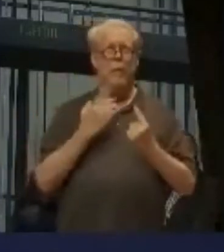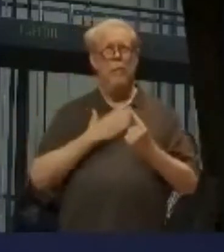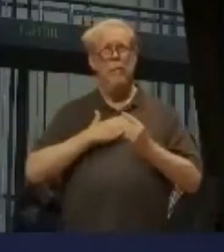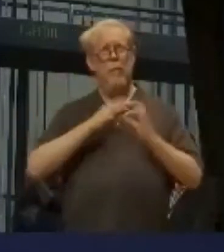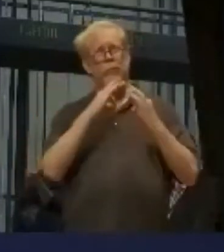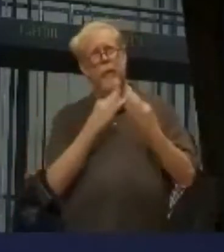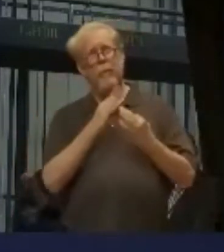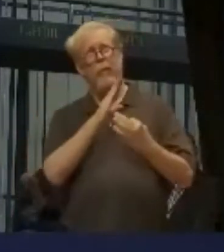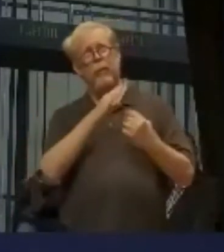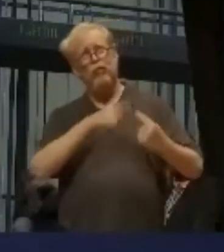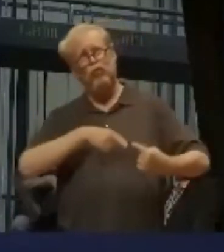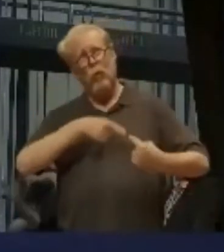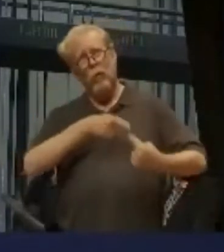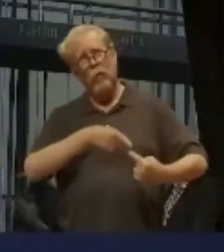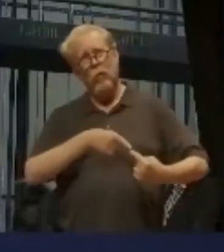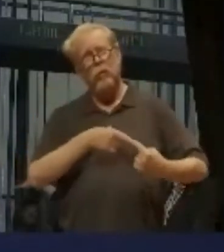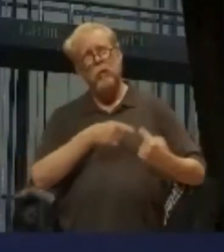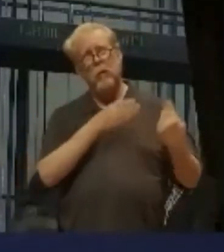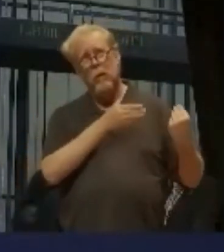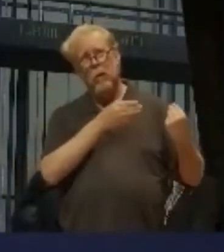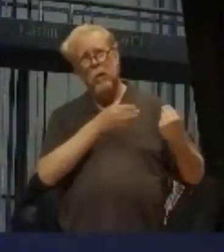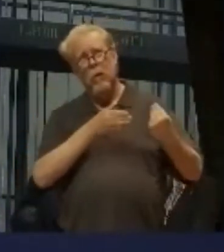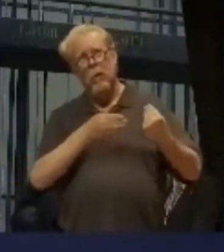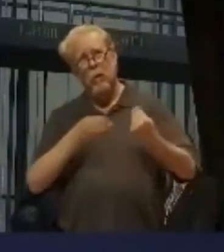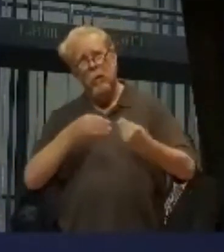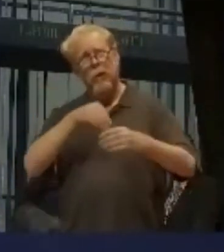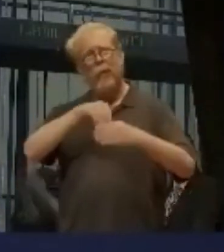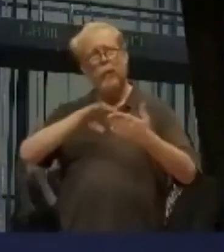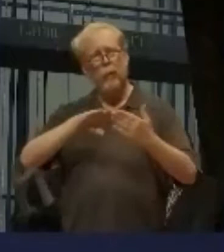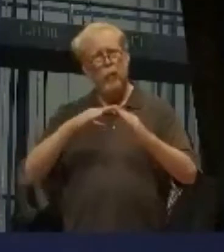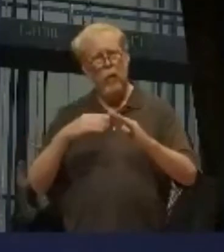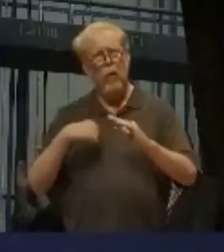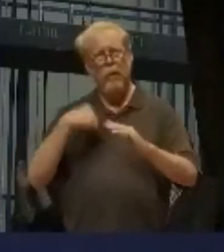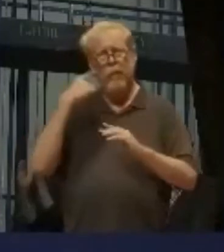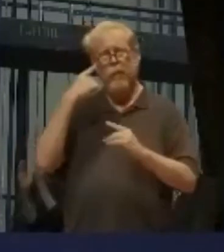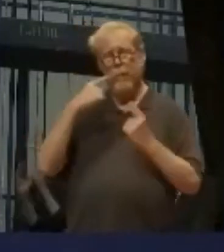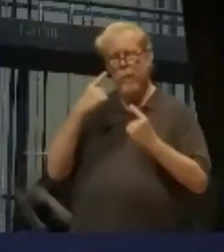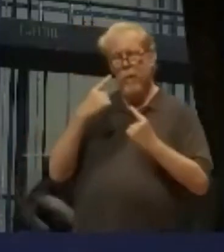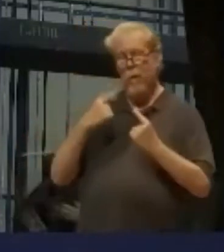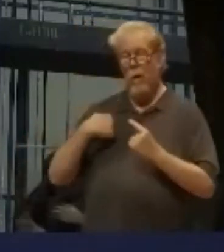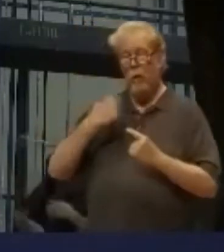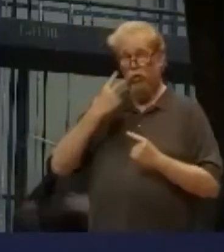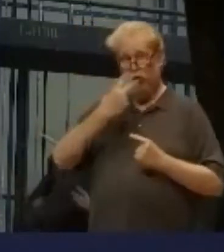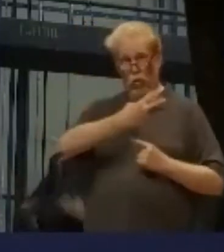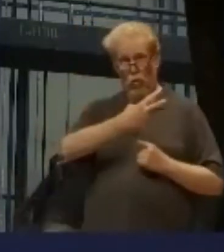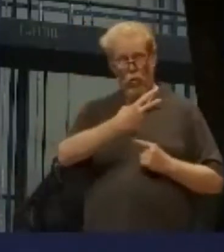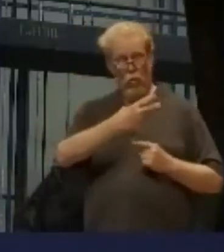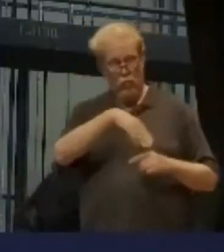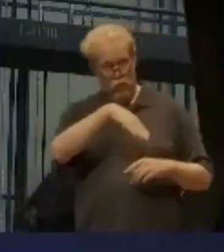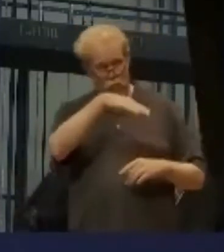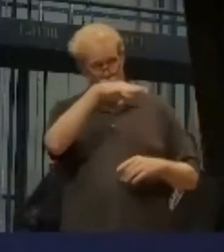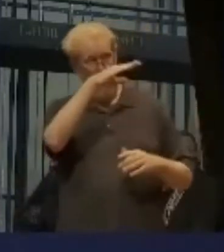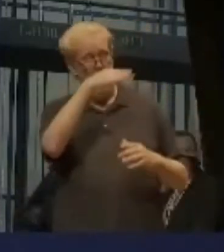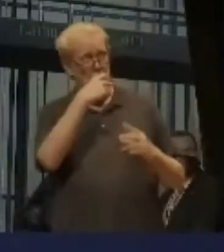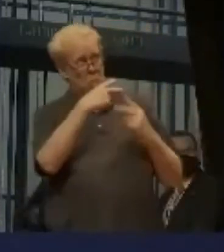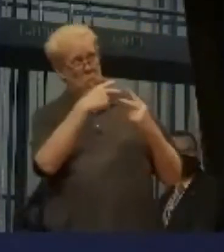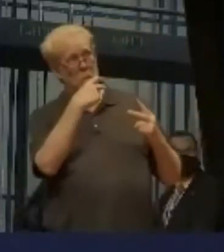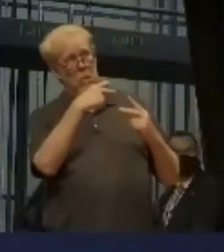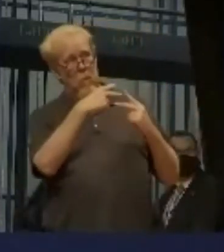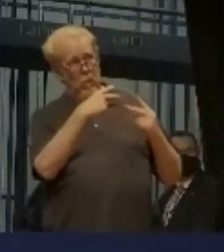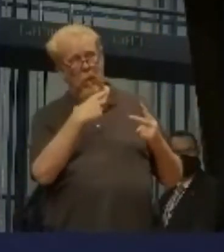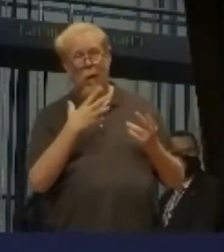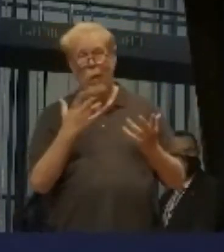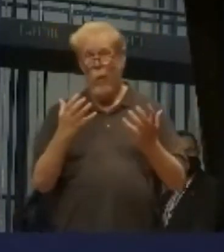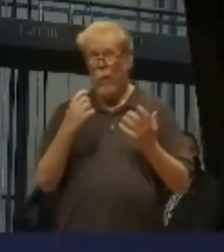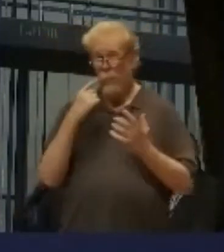en mi familia, en las batallas, y pienso en las batallas de nuestras familias en la comunidad. Pienso mucho en lo que yo vi cuando estaba creciendo. Y